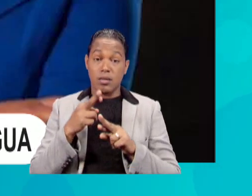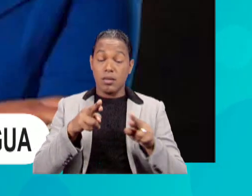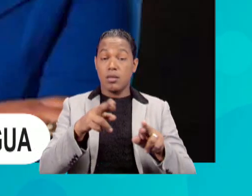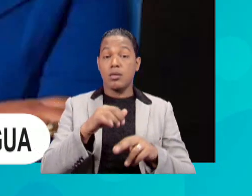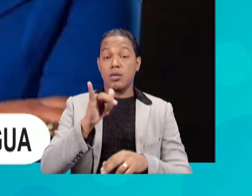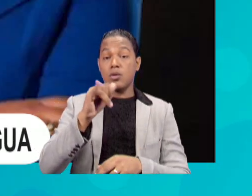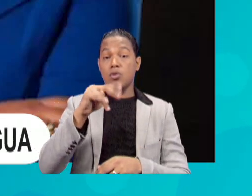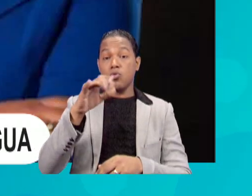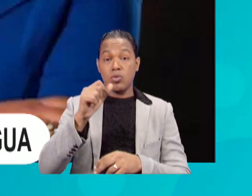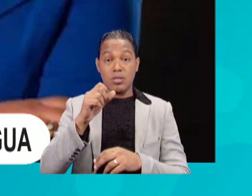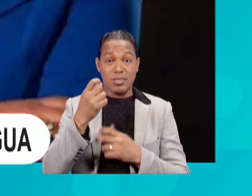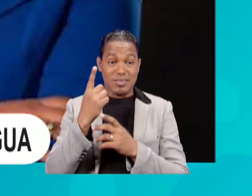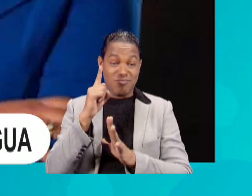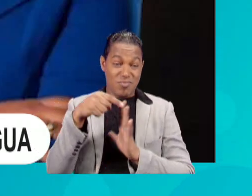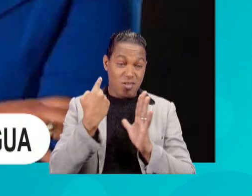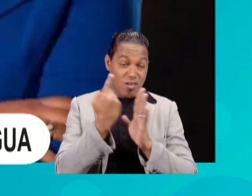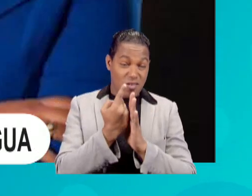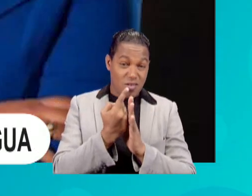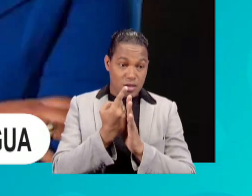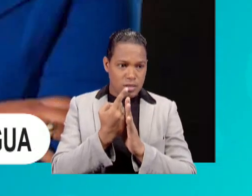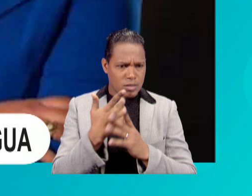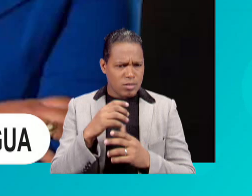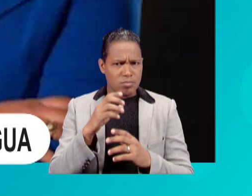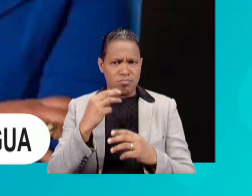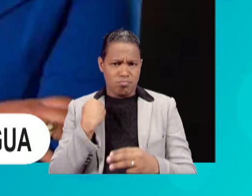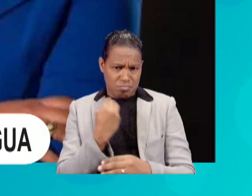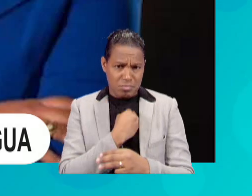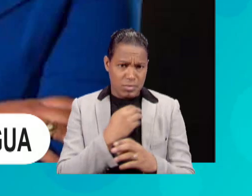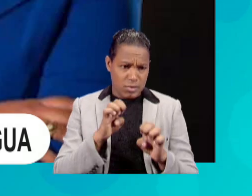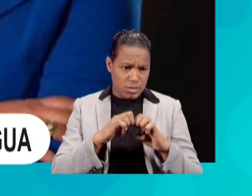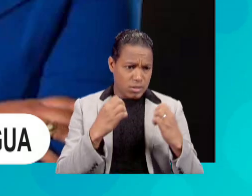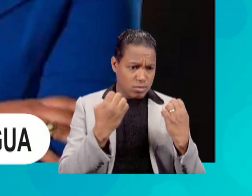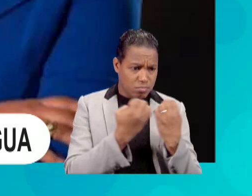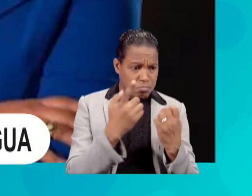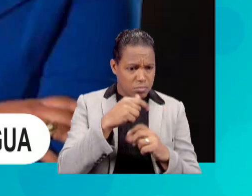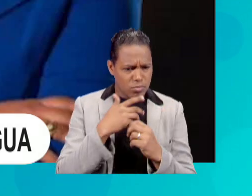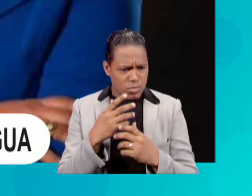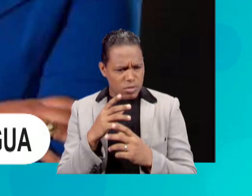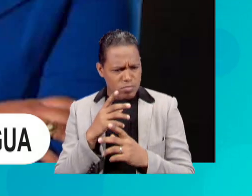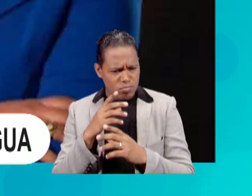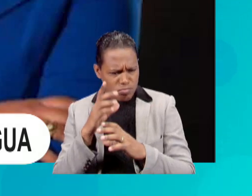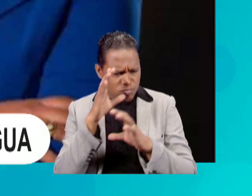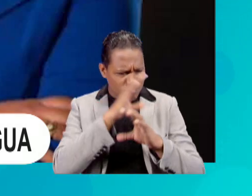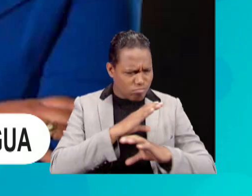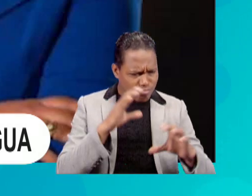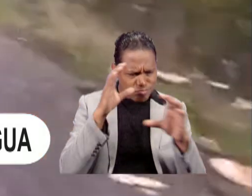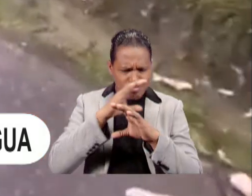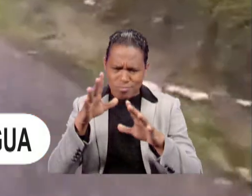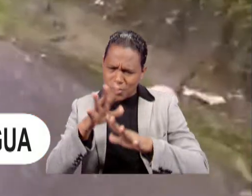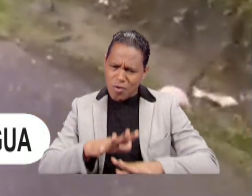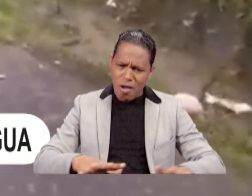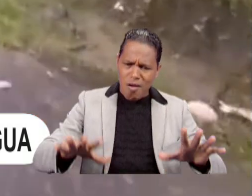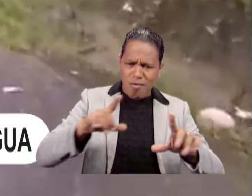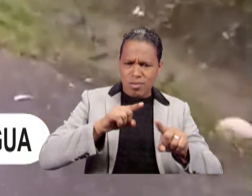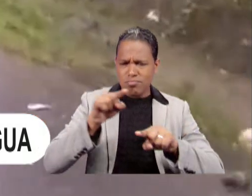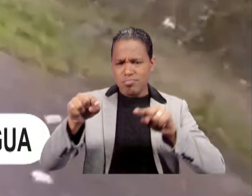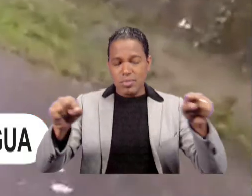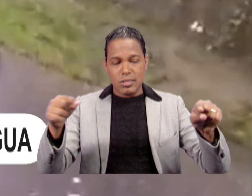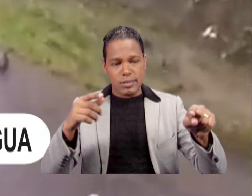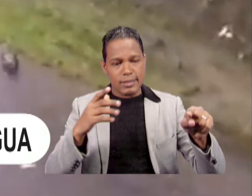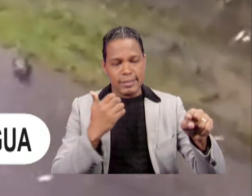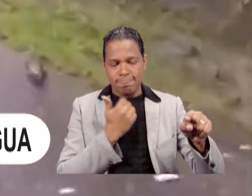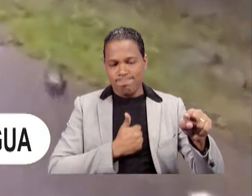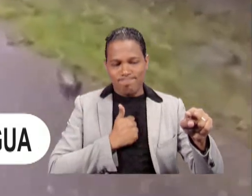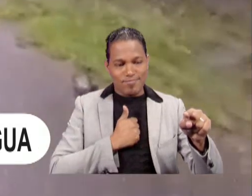río Yuna durante horas. Los miembros del Organismo de Protección Civil estuvieron buscando por toda la zona. Lamentablemente,